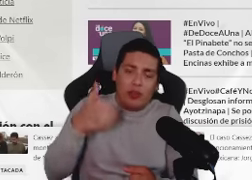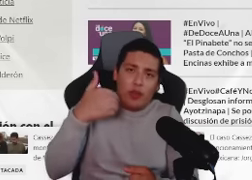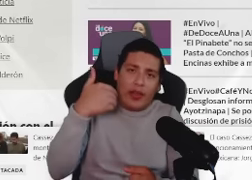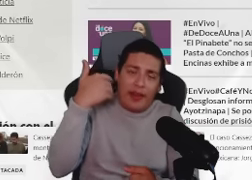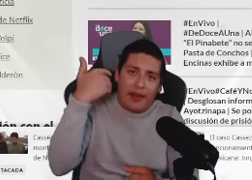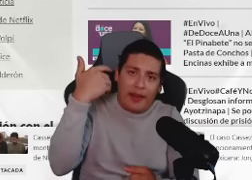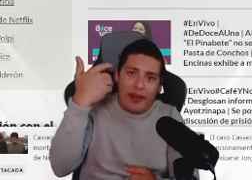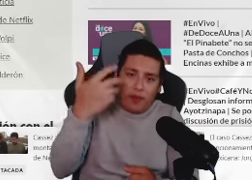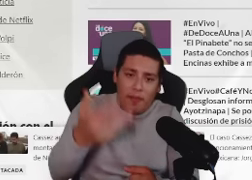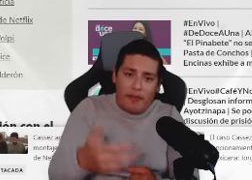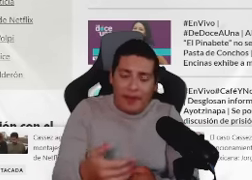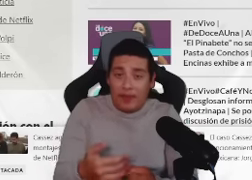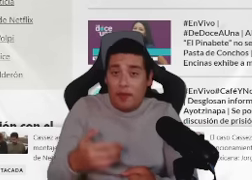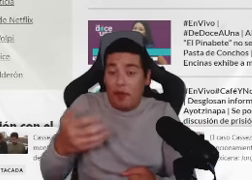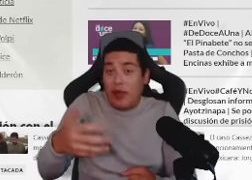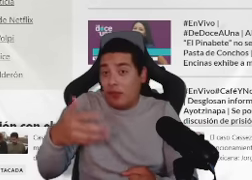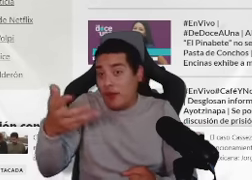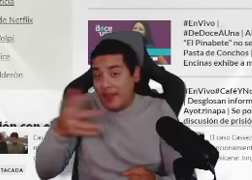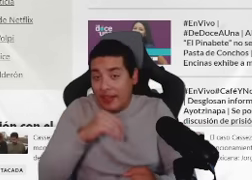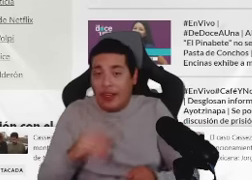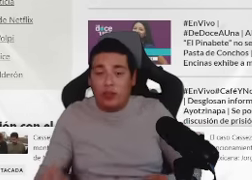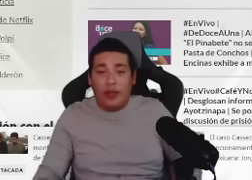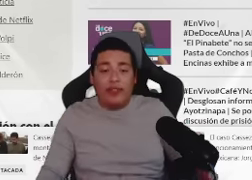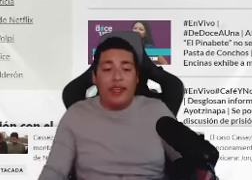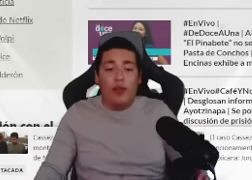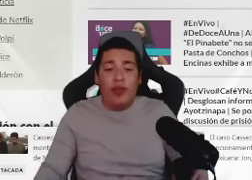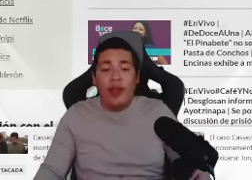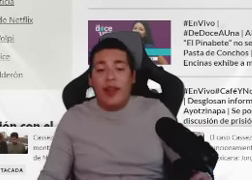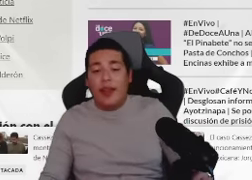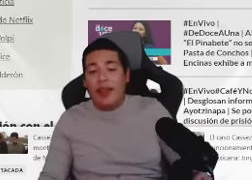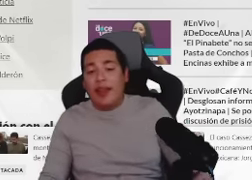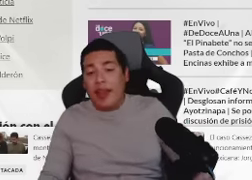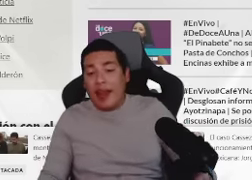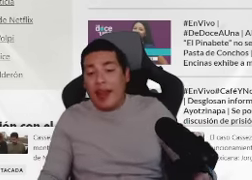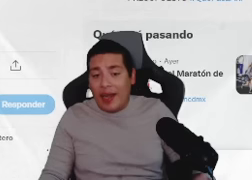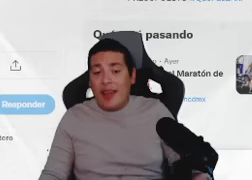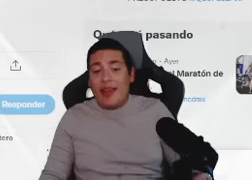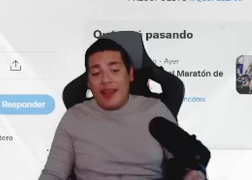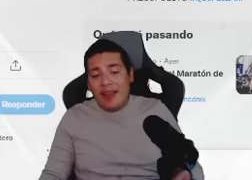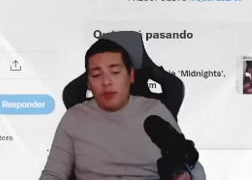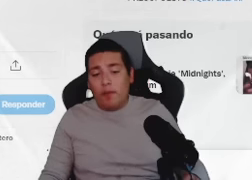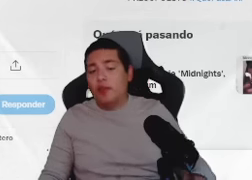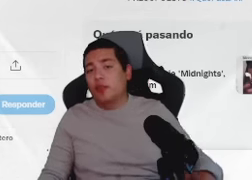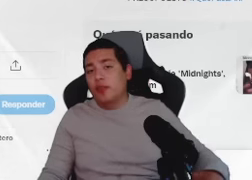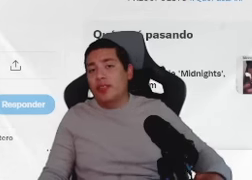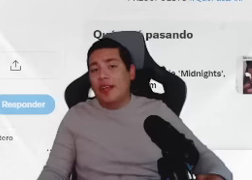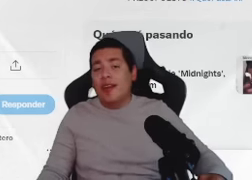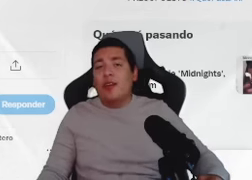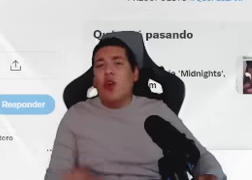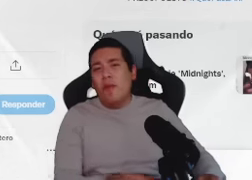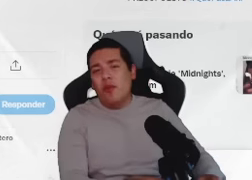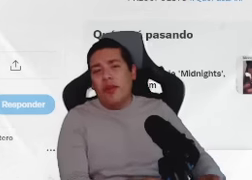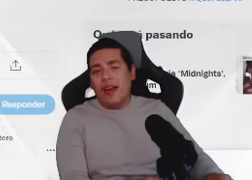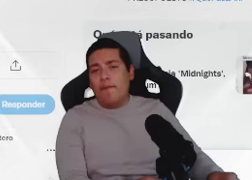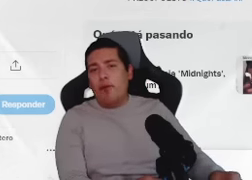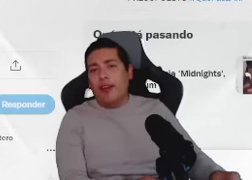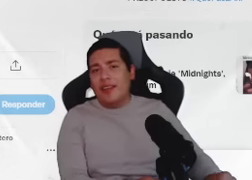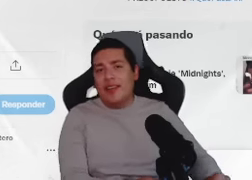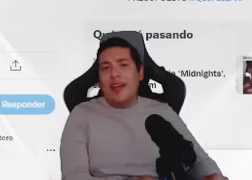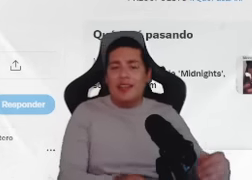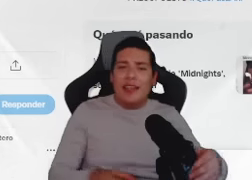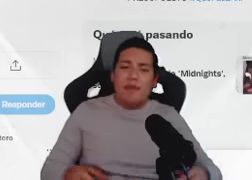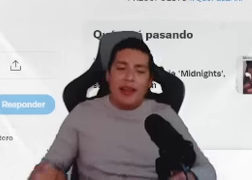los lo que el comandante borolas o en este caso garcía luna querían y esto pues nos muestra como en la